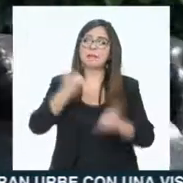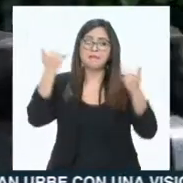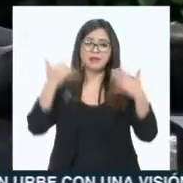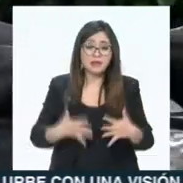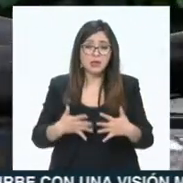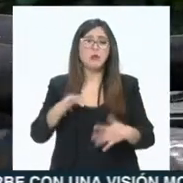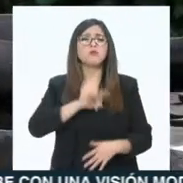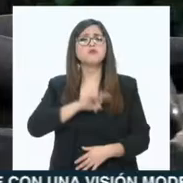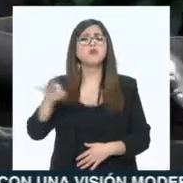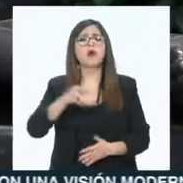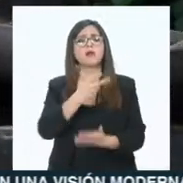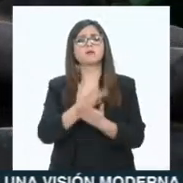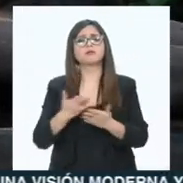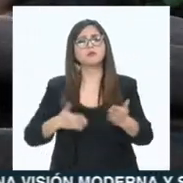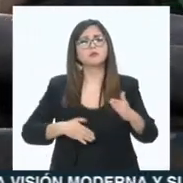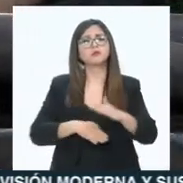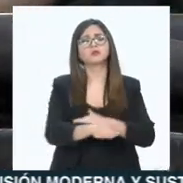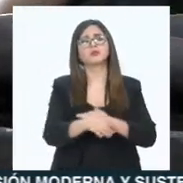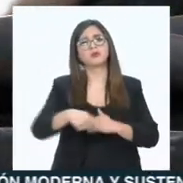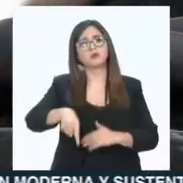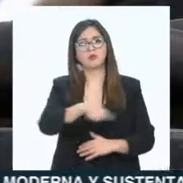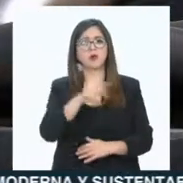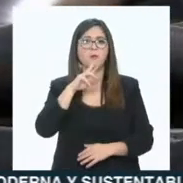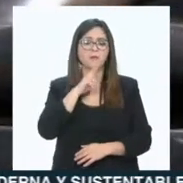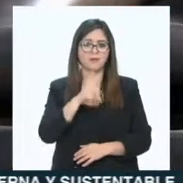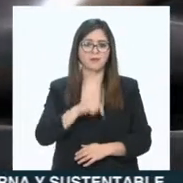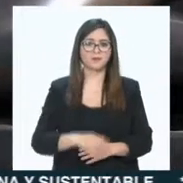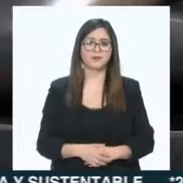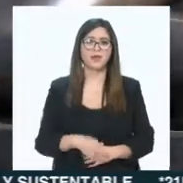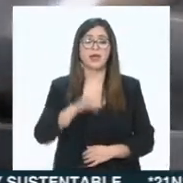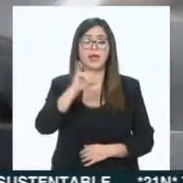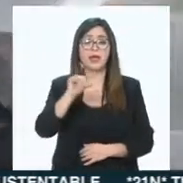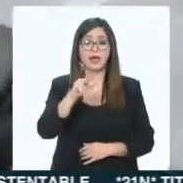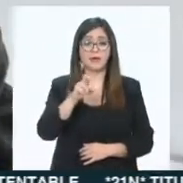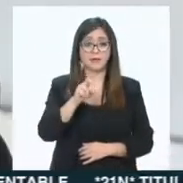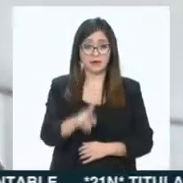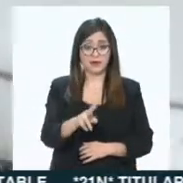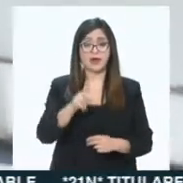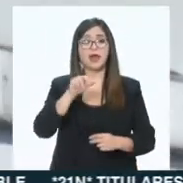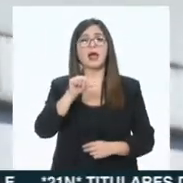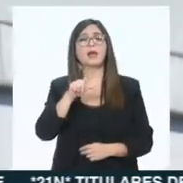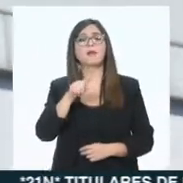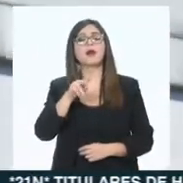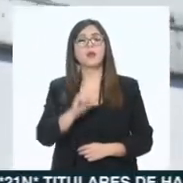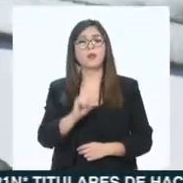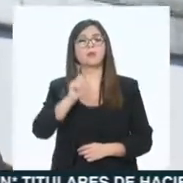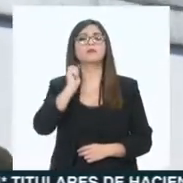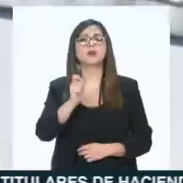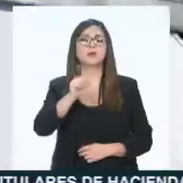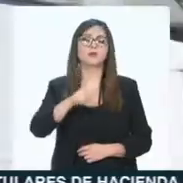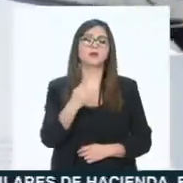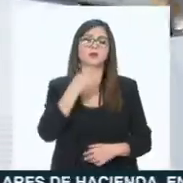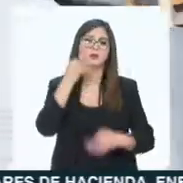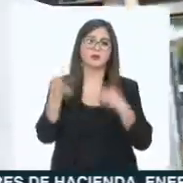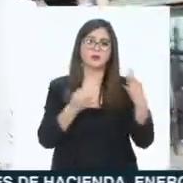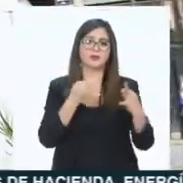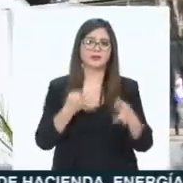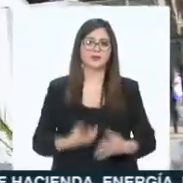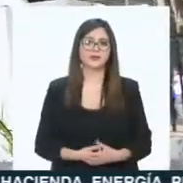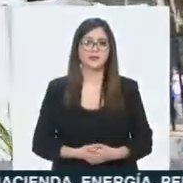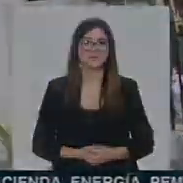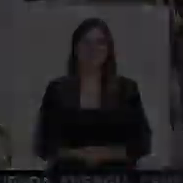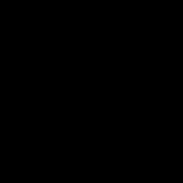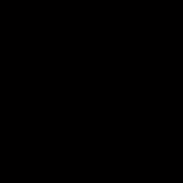el Atrio de San Francisco es una buena opción. Con imágenes de Javier Martínez, Alberto Álvarez Santana, 21 Noticias.